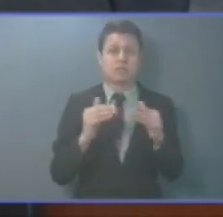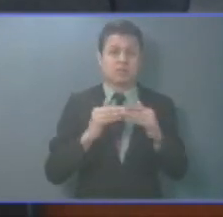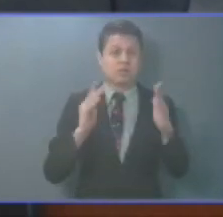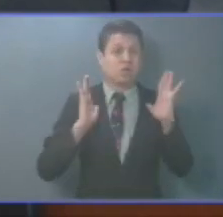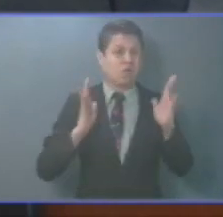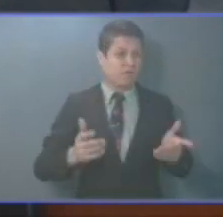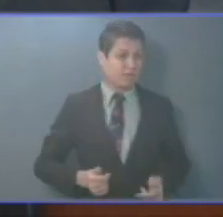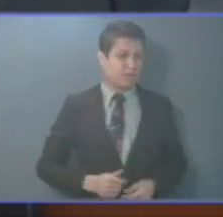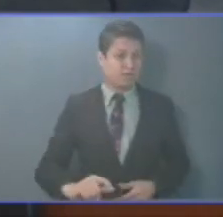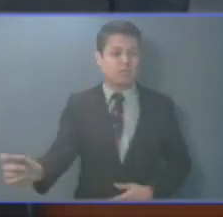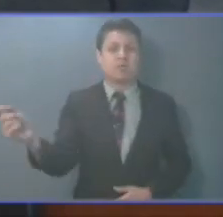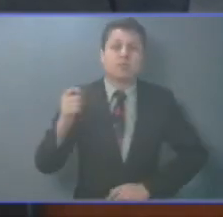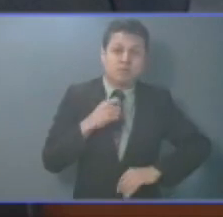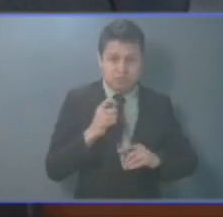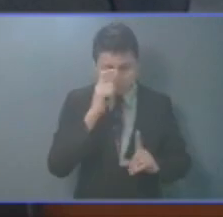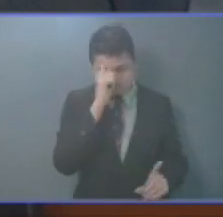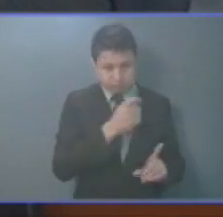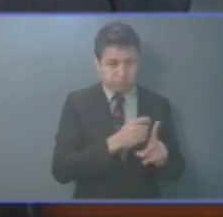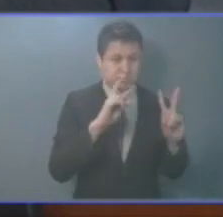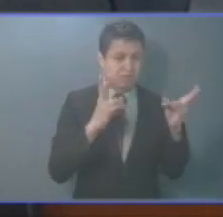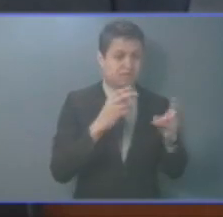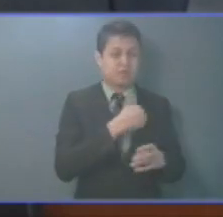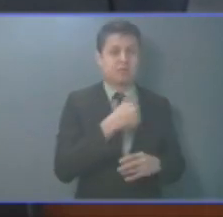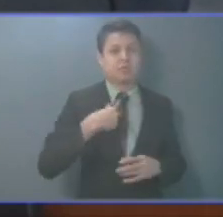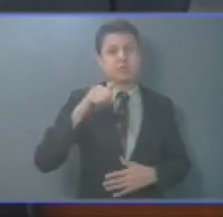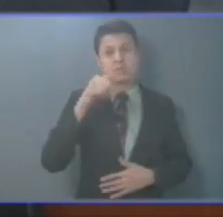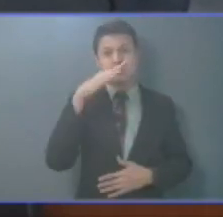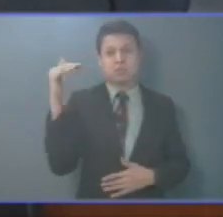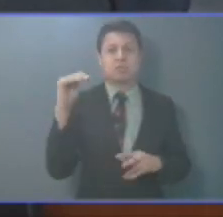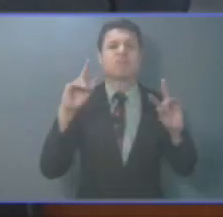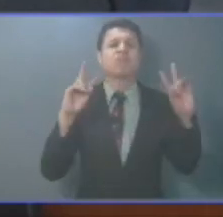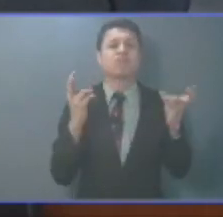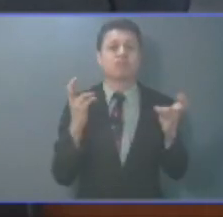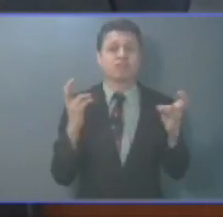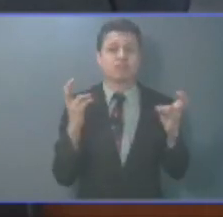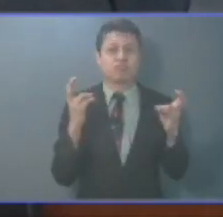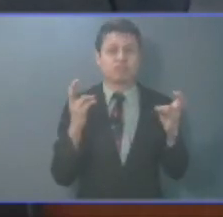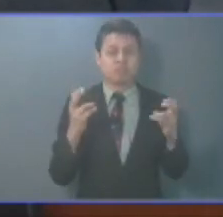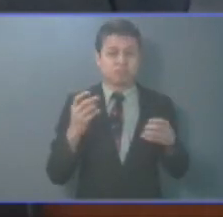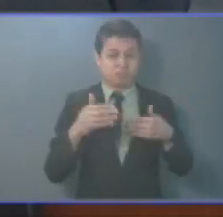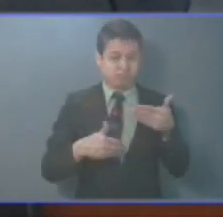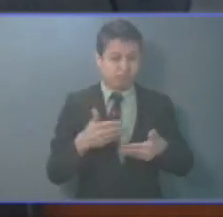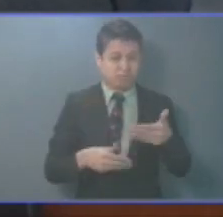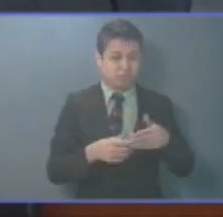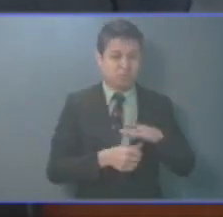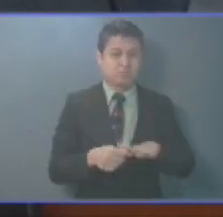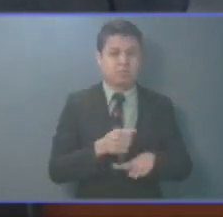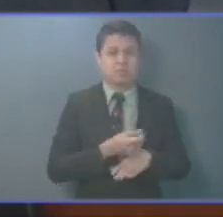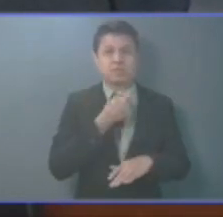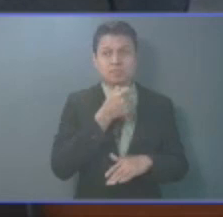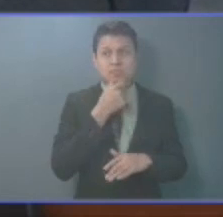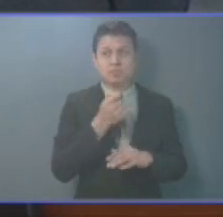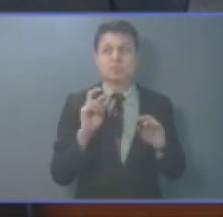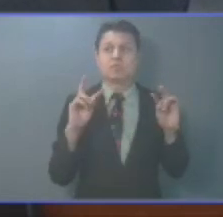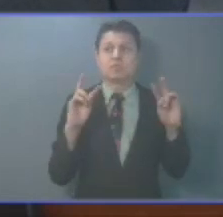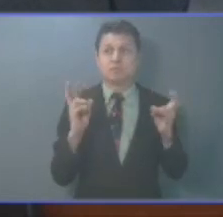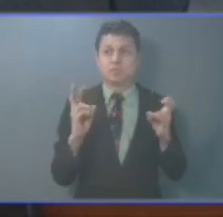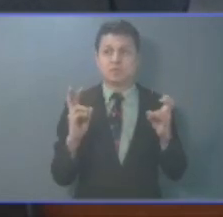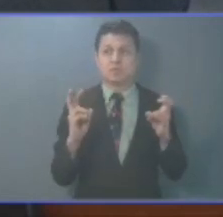ejecutivo en el ramo de Relaciones Exteriores, con el propósito de suministrar los datos necesarios